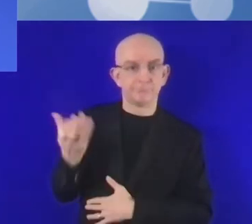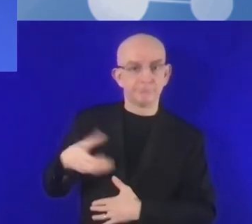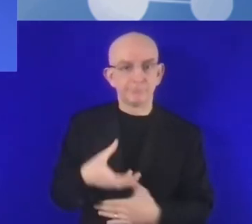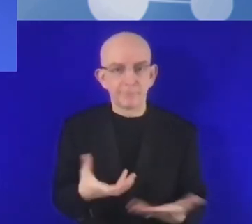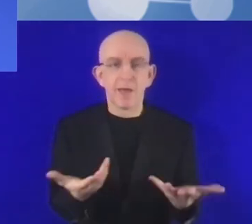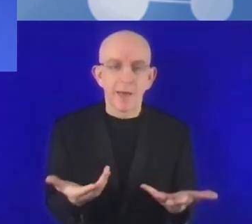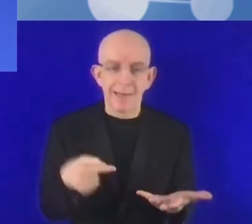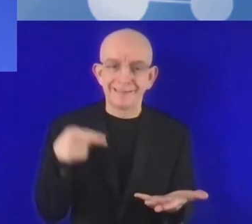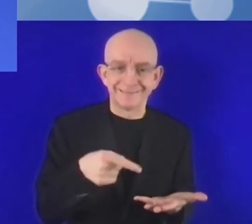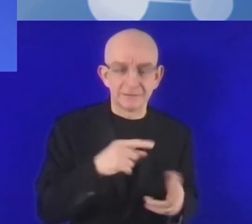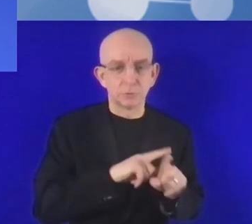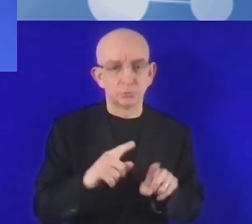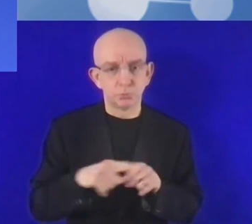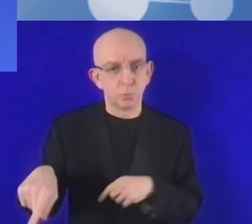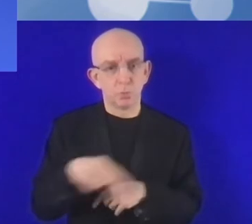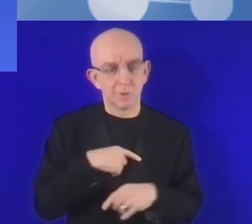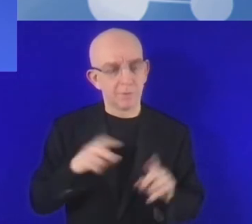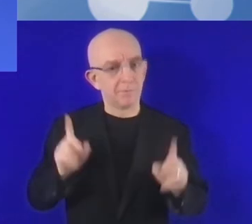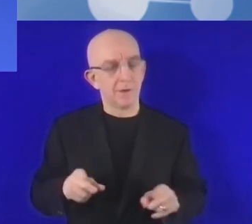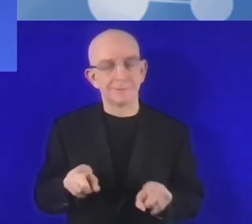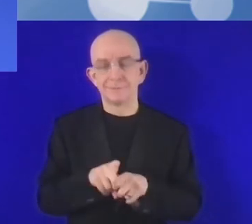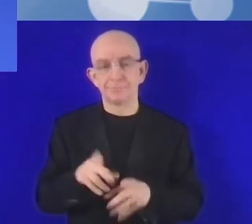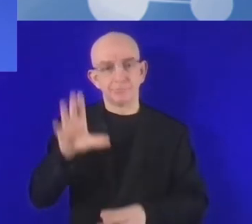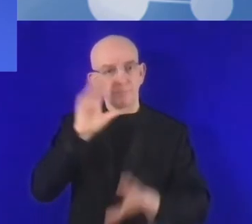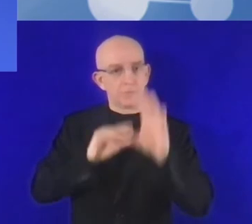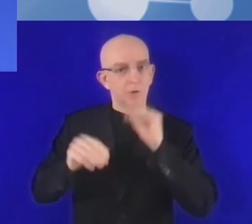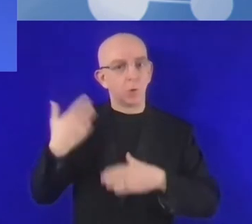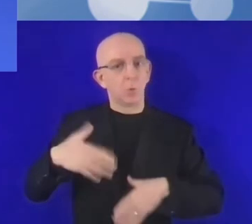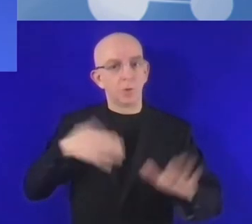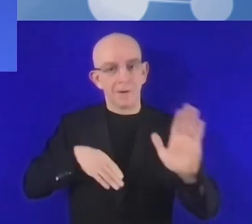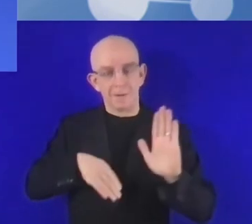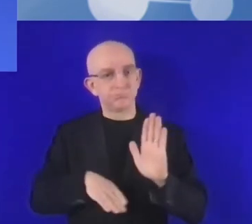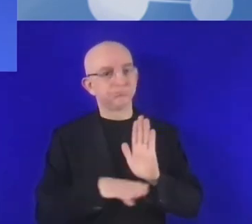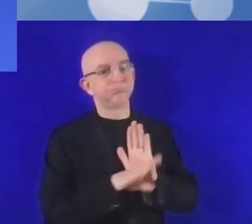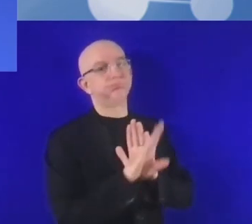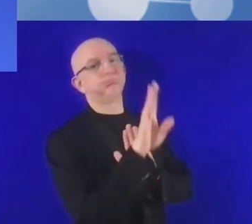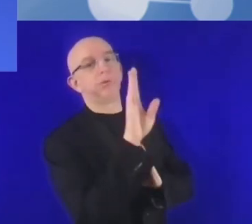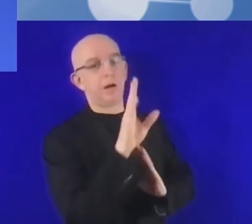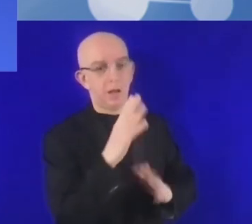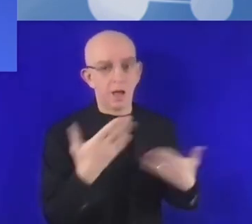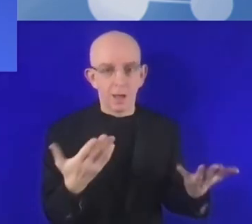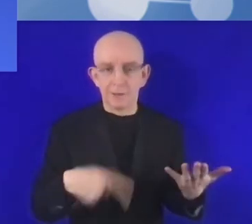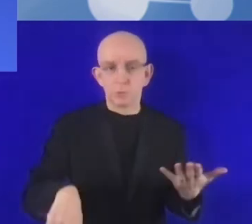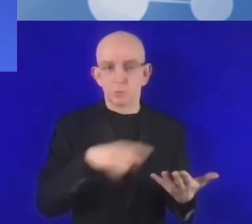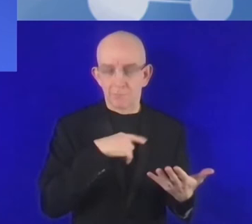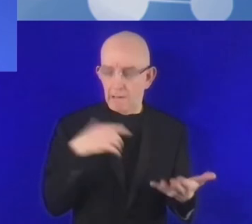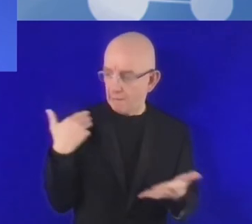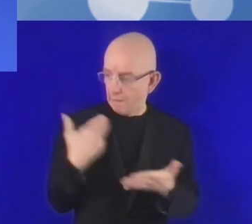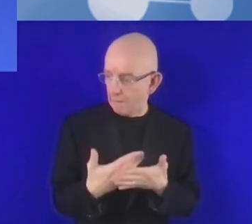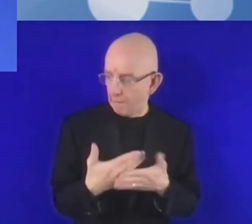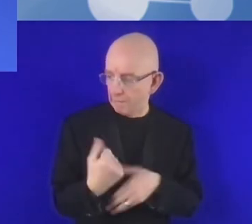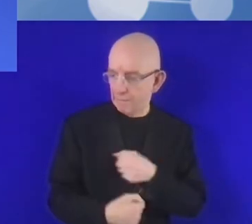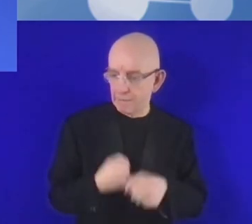nosotros. La tercera área que comentamos ayer en los debates fueron las competencias requeridas por